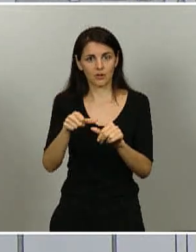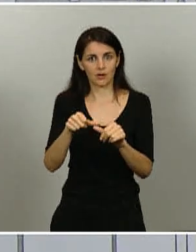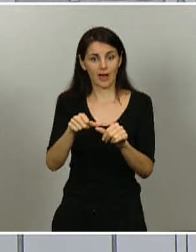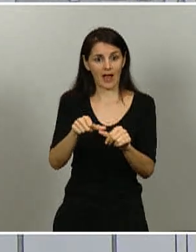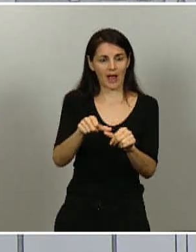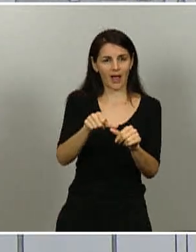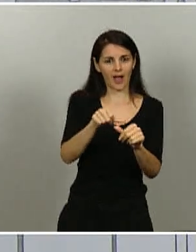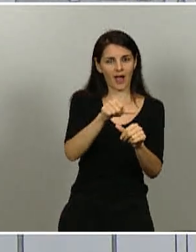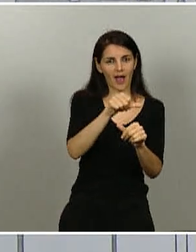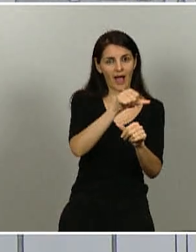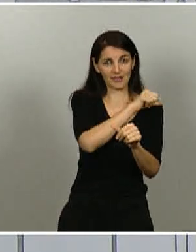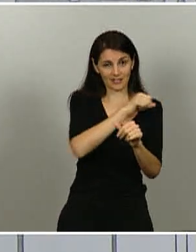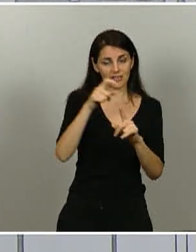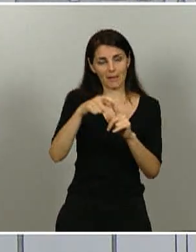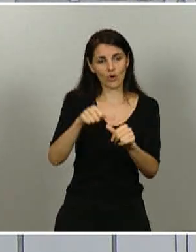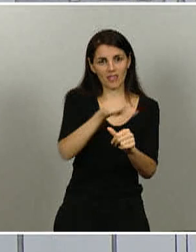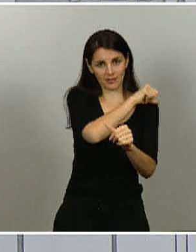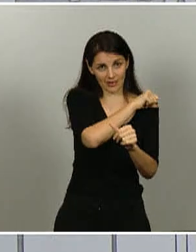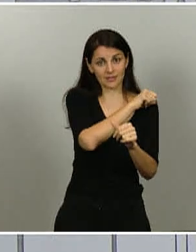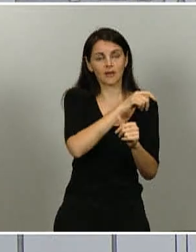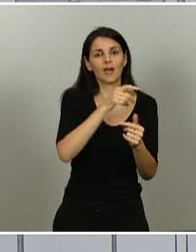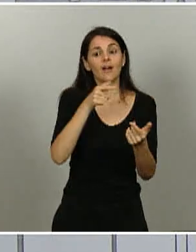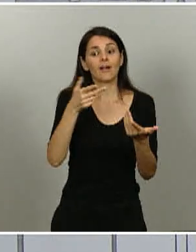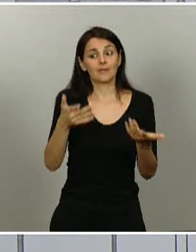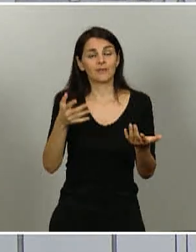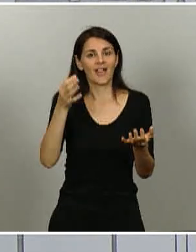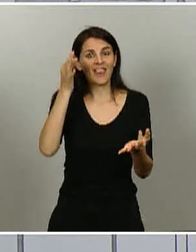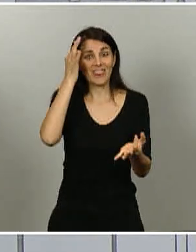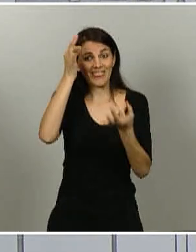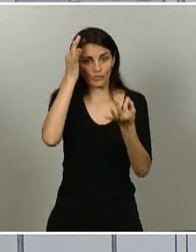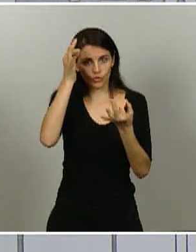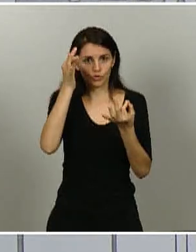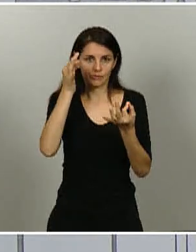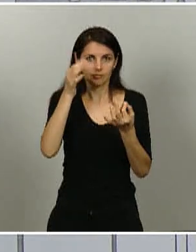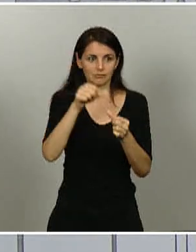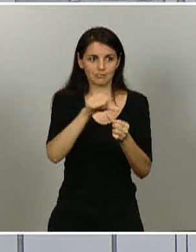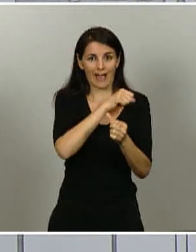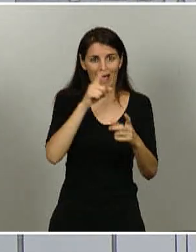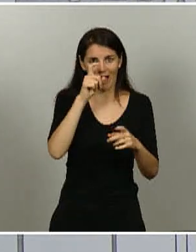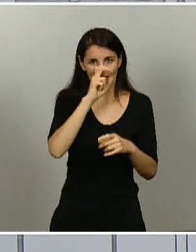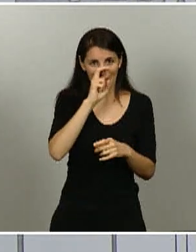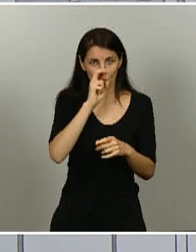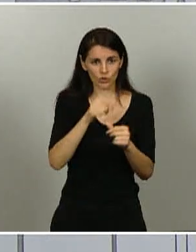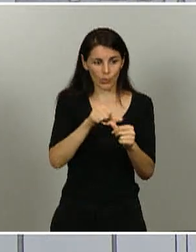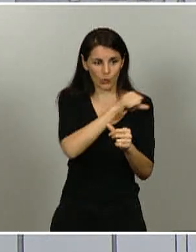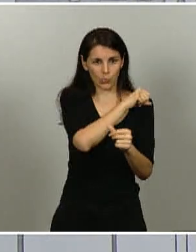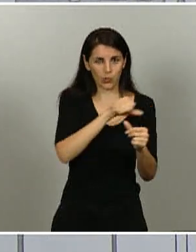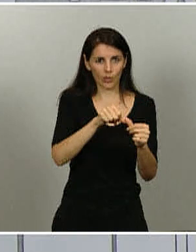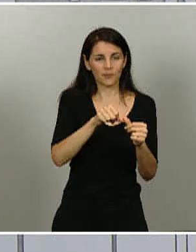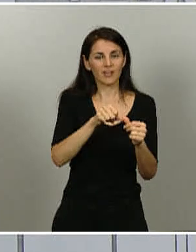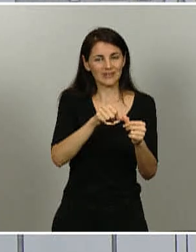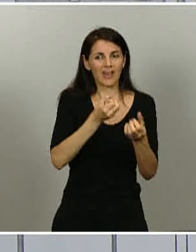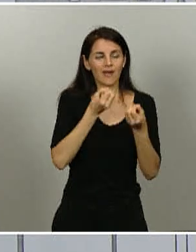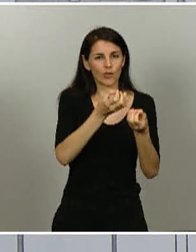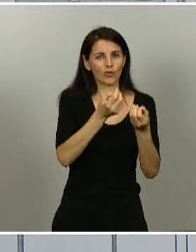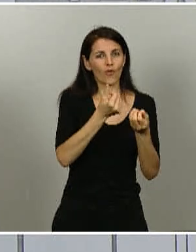calidad de los datos nuevos, los datos antiguos han tardado más en completarse la información. Se ha tardado